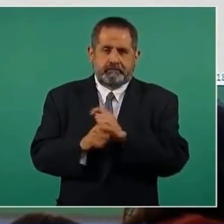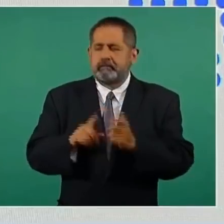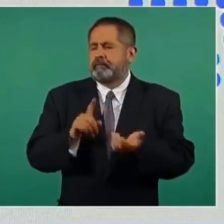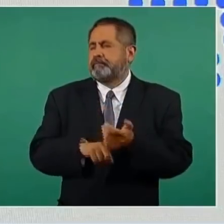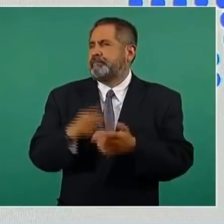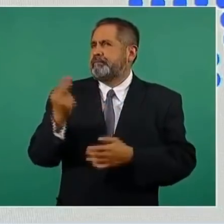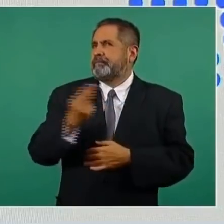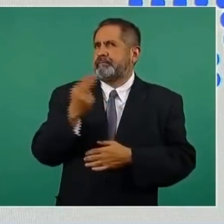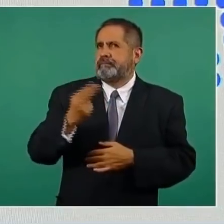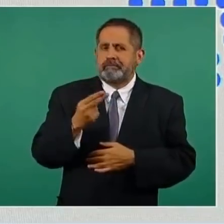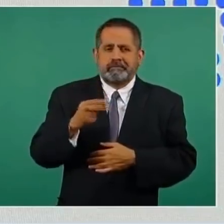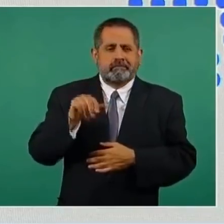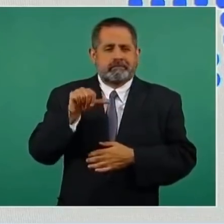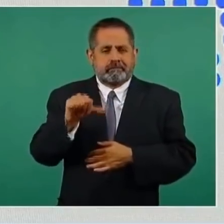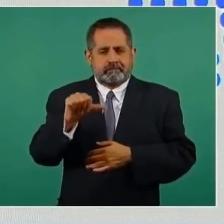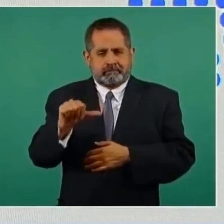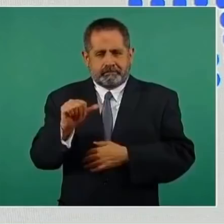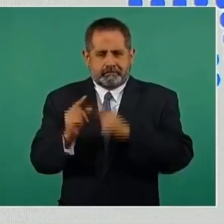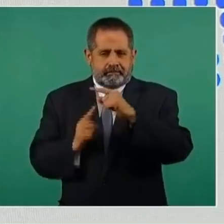16 más 1.